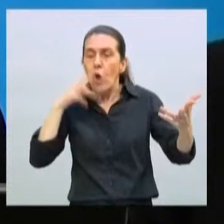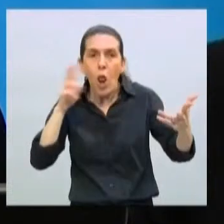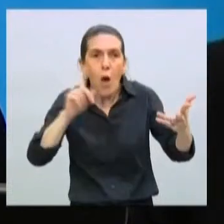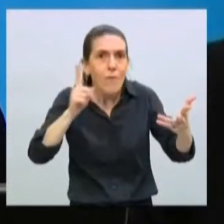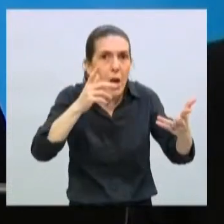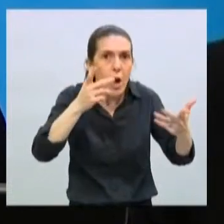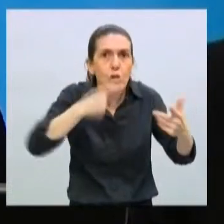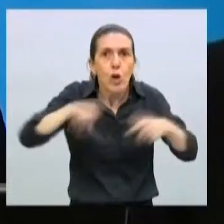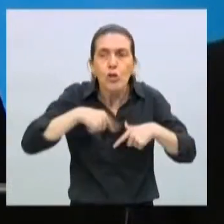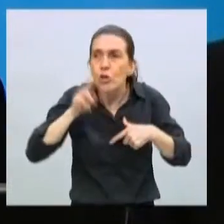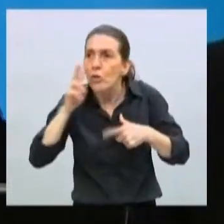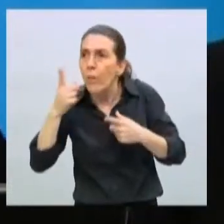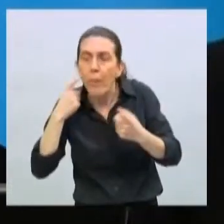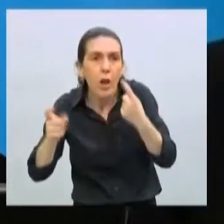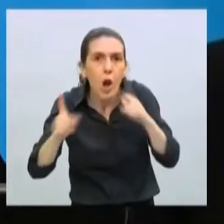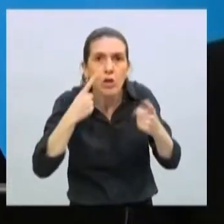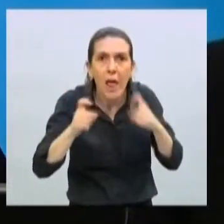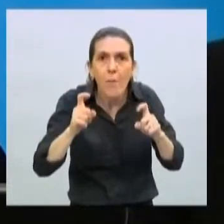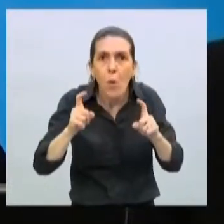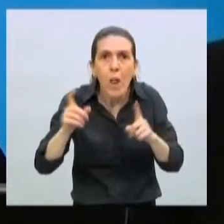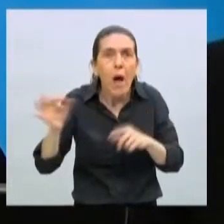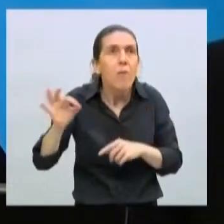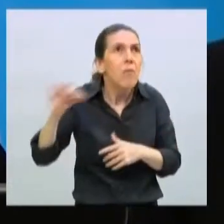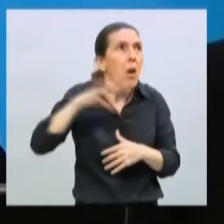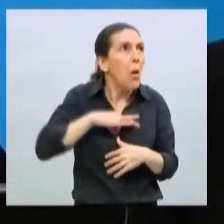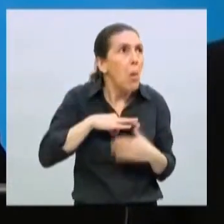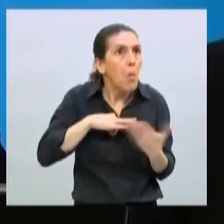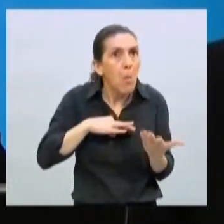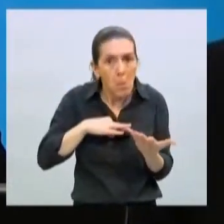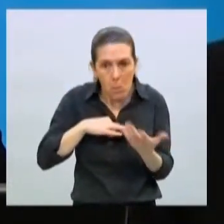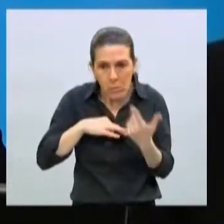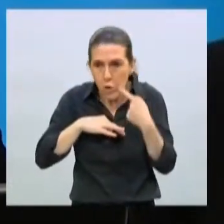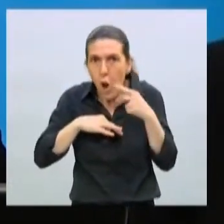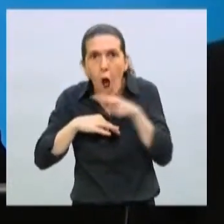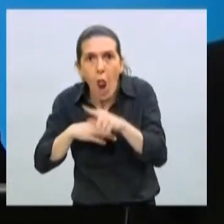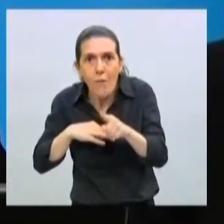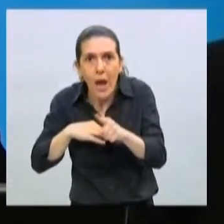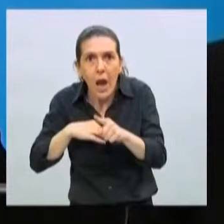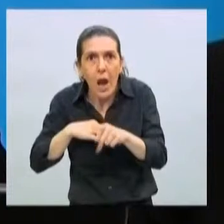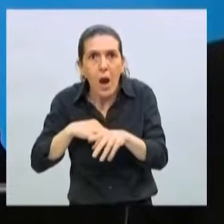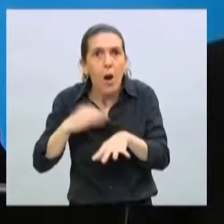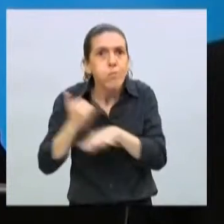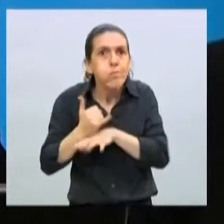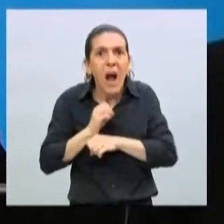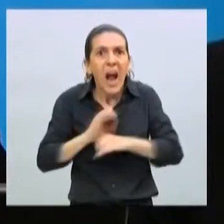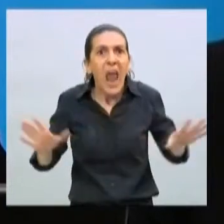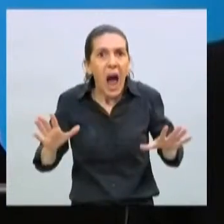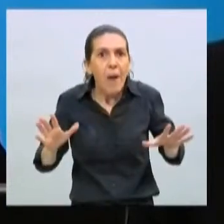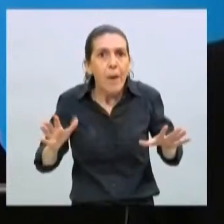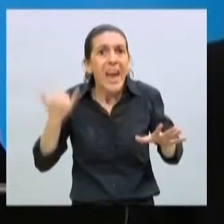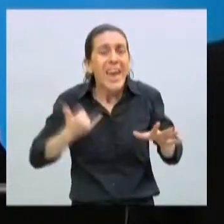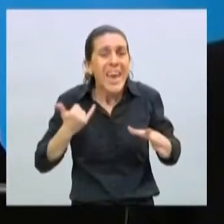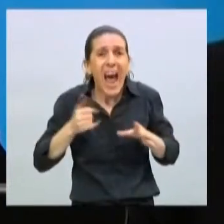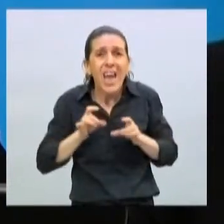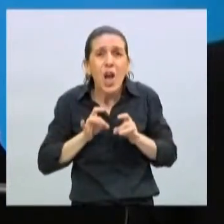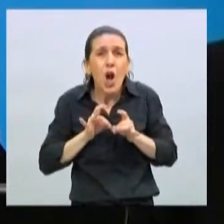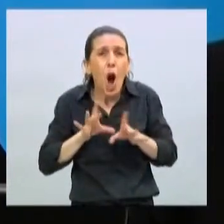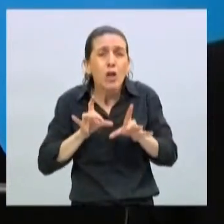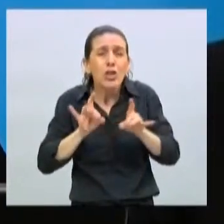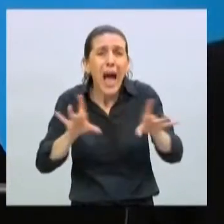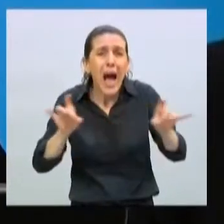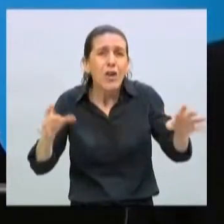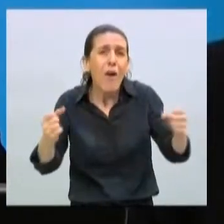causarnos un daño enorme. Y que además nos genera una capacidad de contagio tan